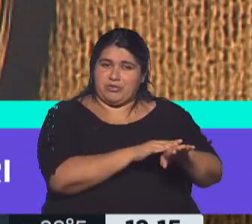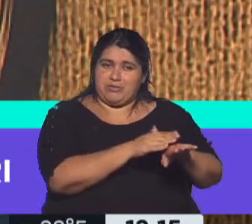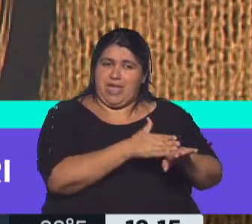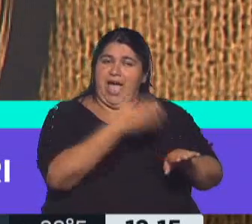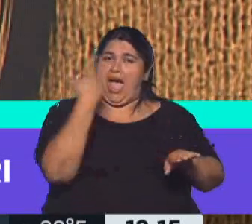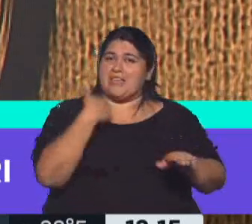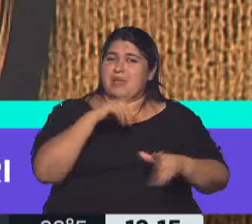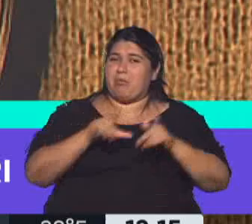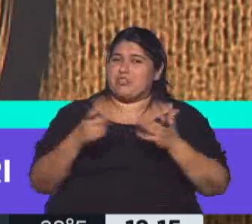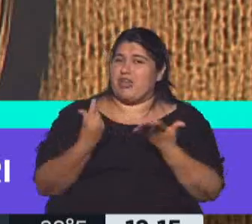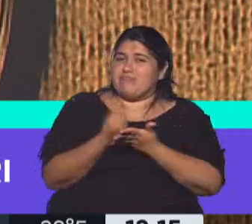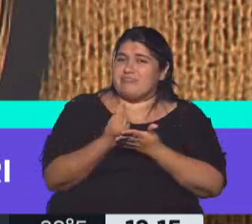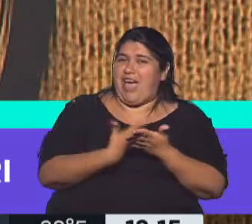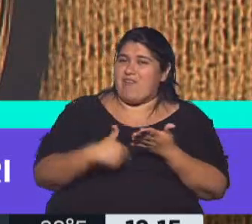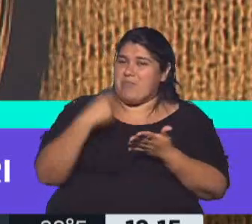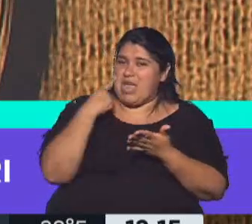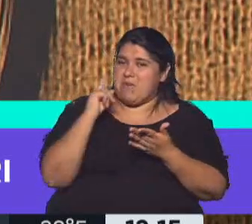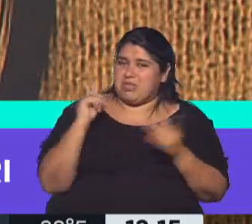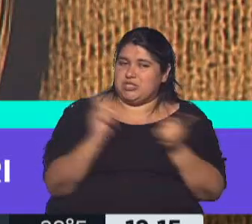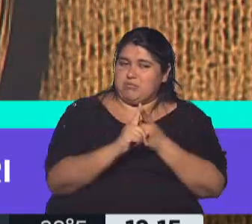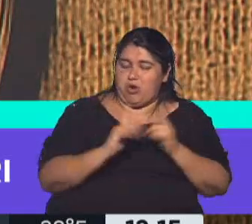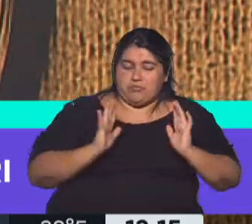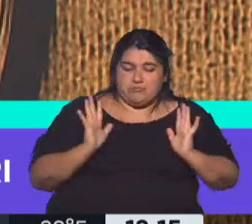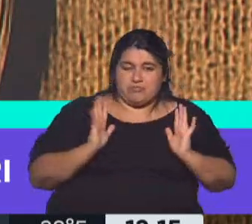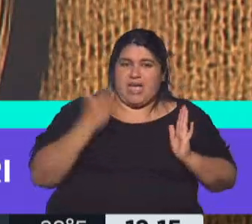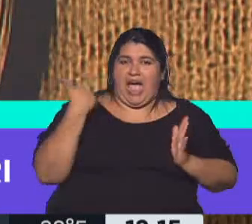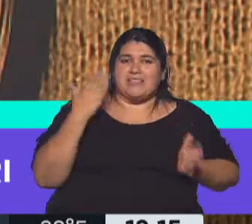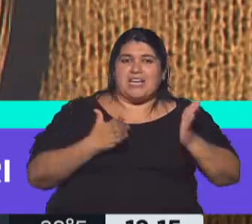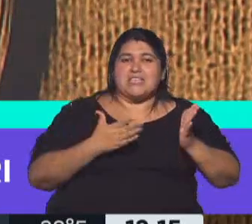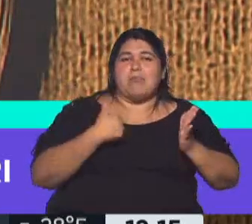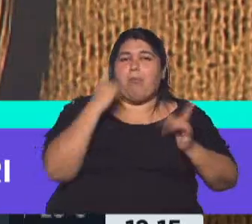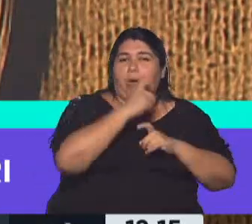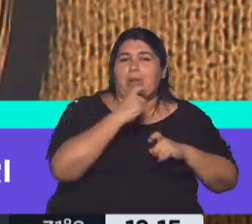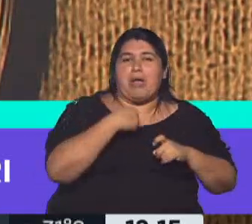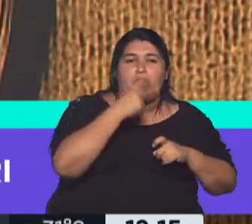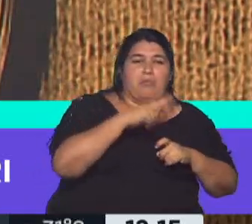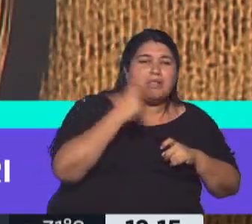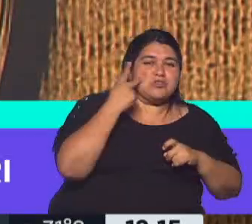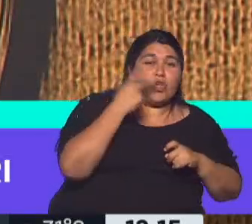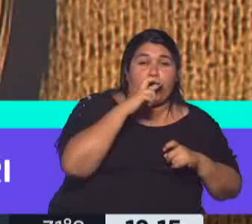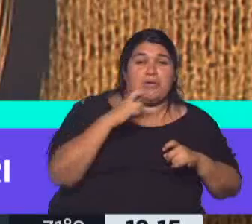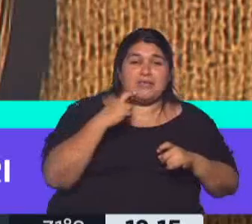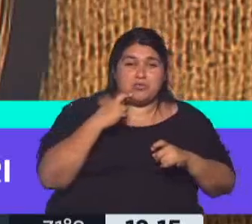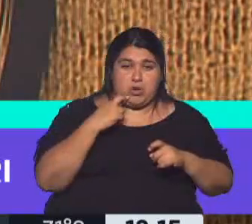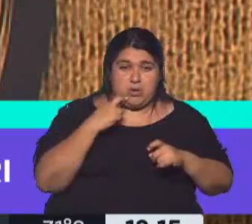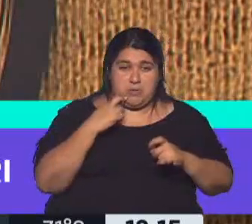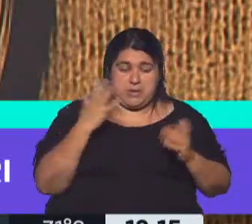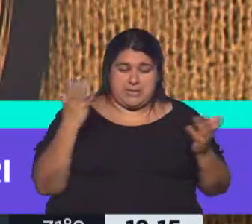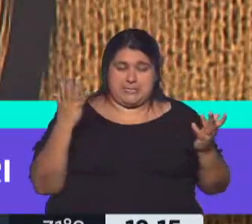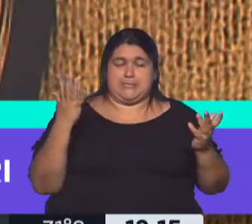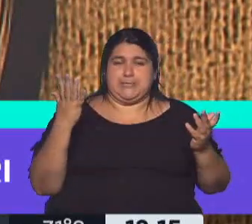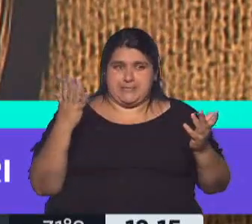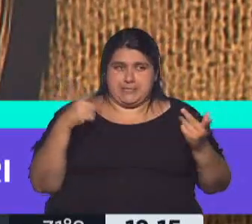Monetario Internacional y el gobierno de Mauricio Macri en la crisis argentina de 2018 y 2019. Es imposible separar a los dos